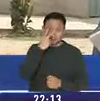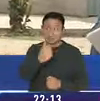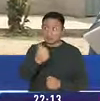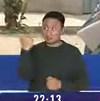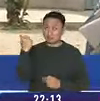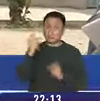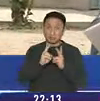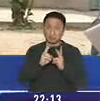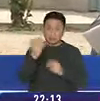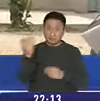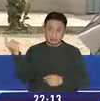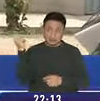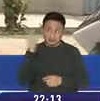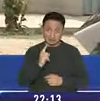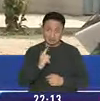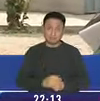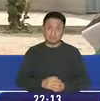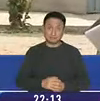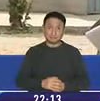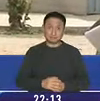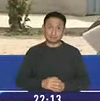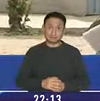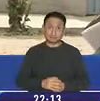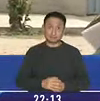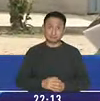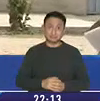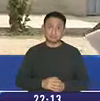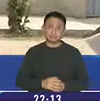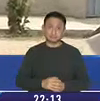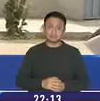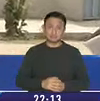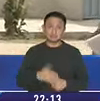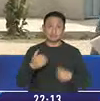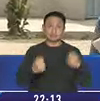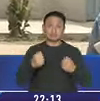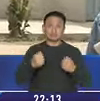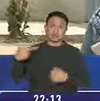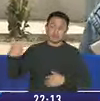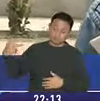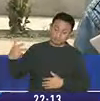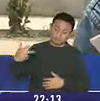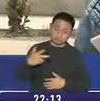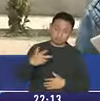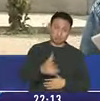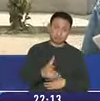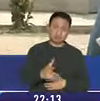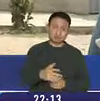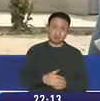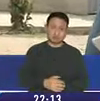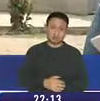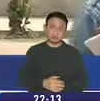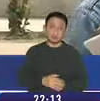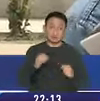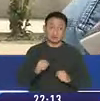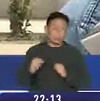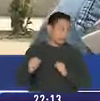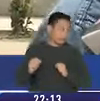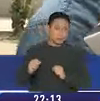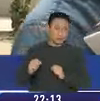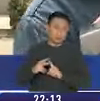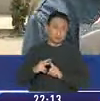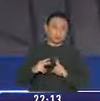de allá, él con el carro, con la chatarra viene y o sea, como que le hace espantar y se va él para